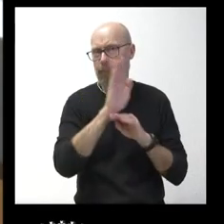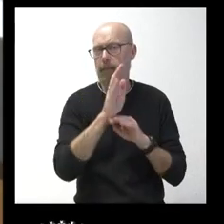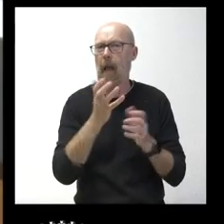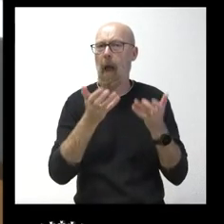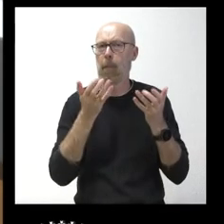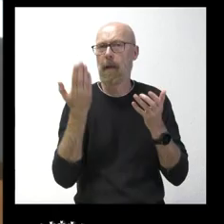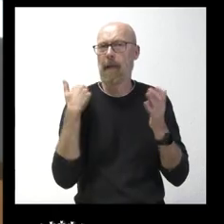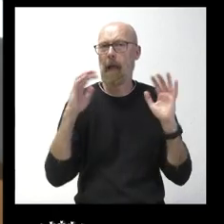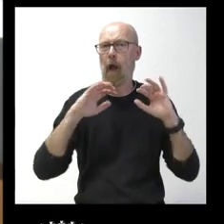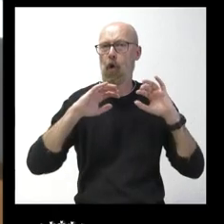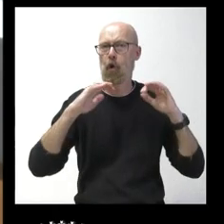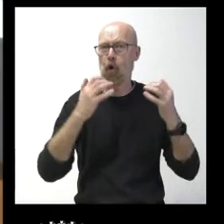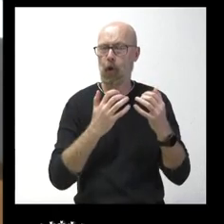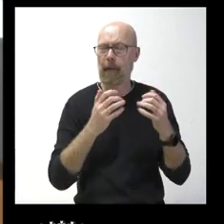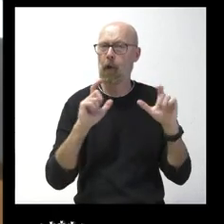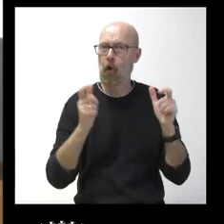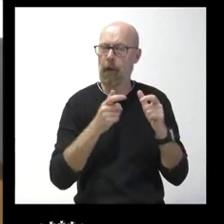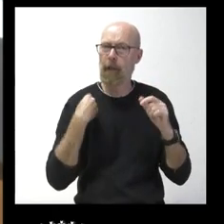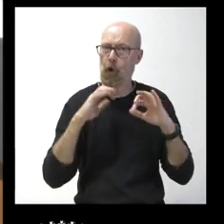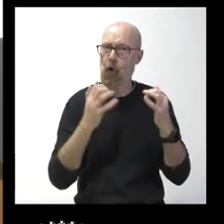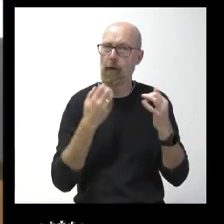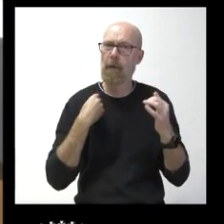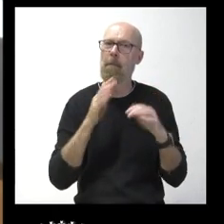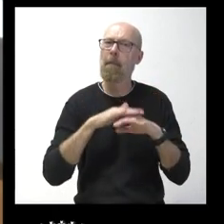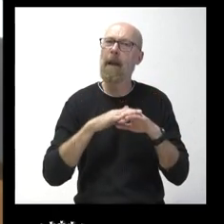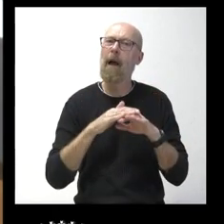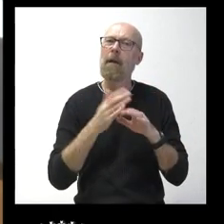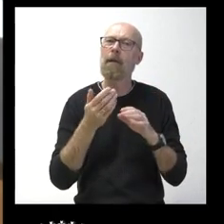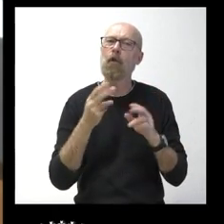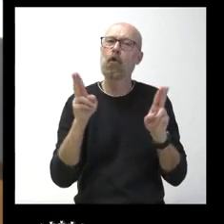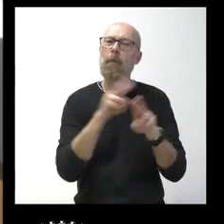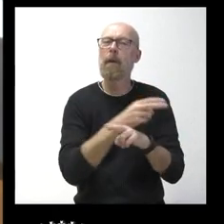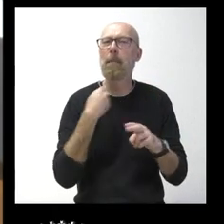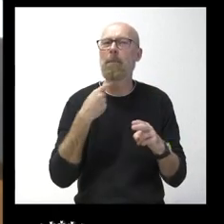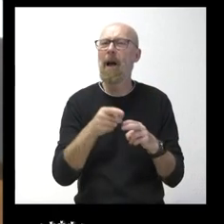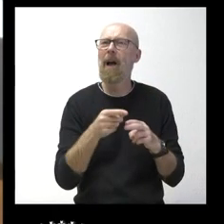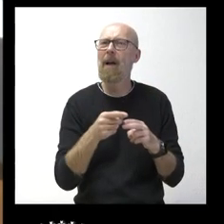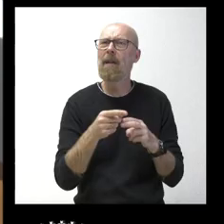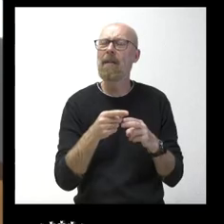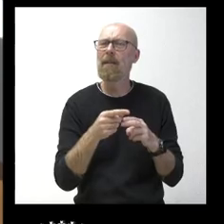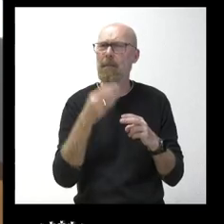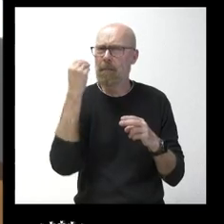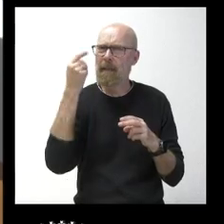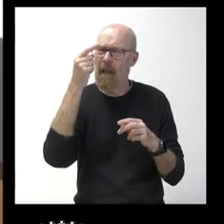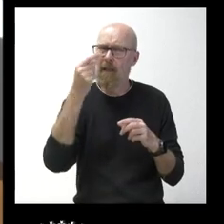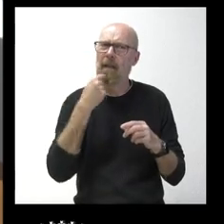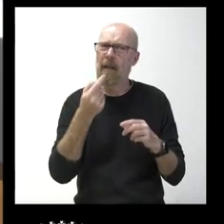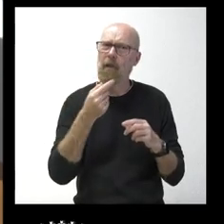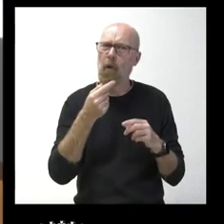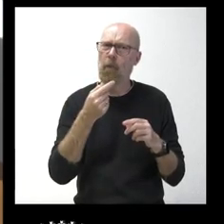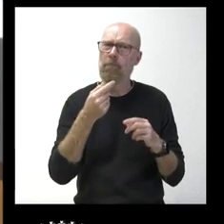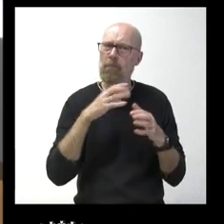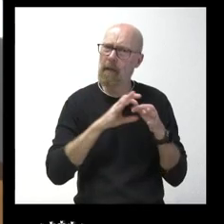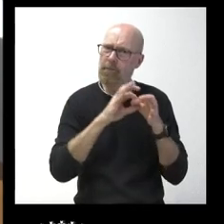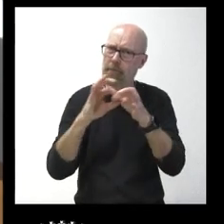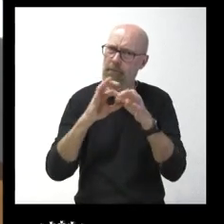la la fundación esta de valores que se crea có lo acogen ustedes si van a no es vinculante pero si si van a